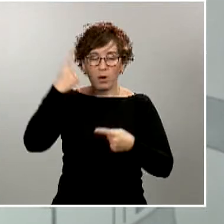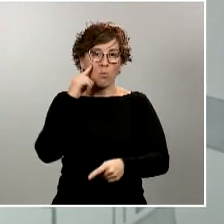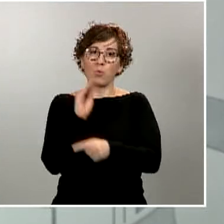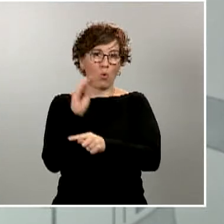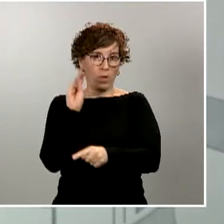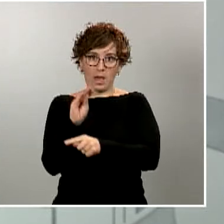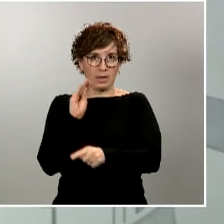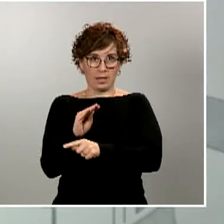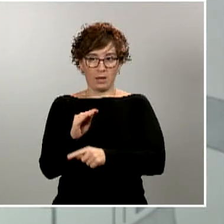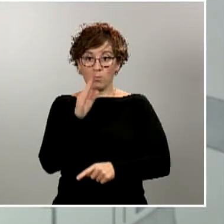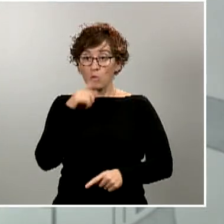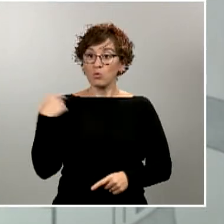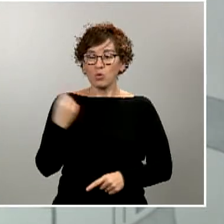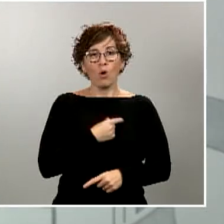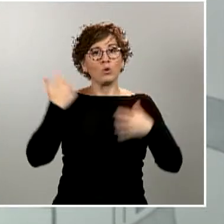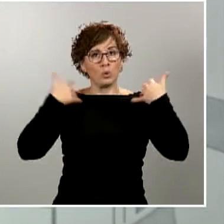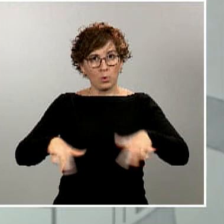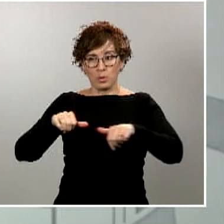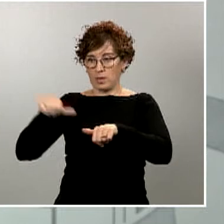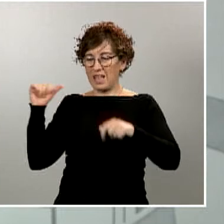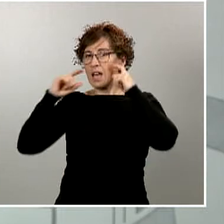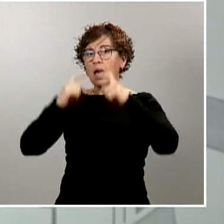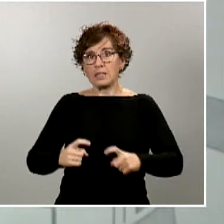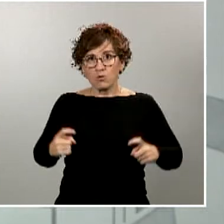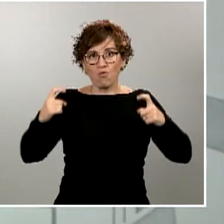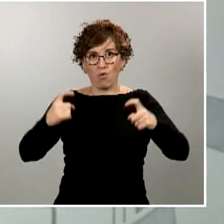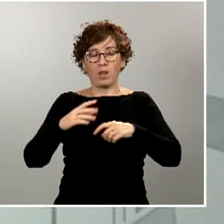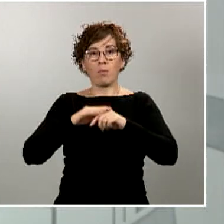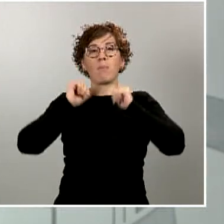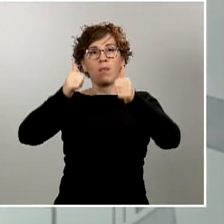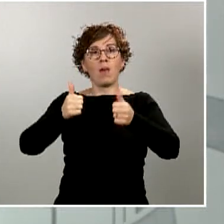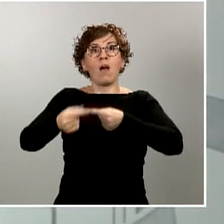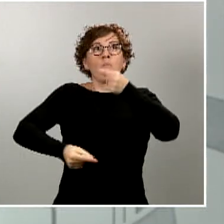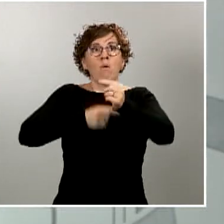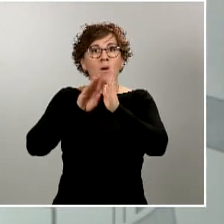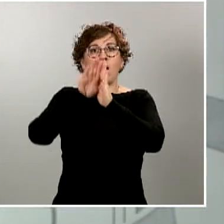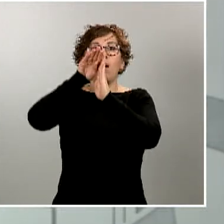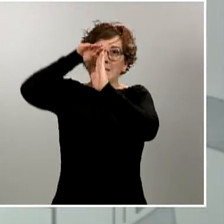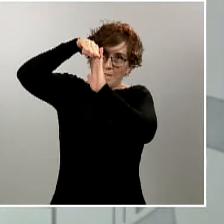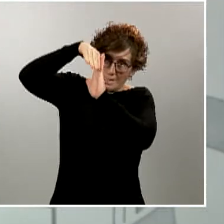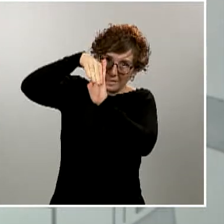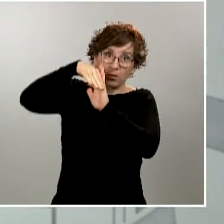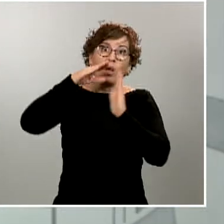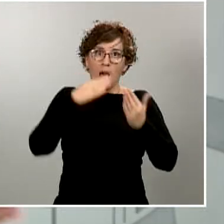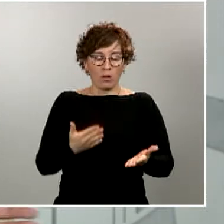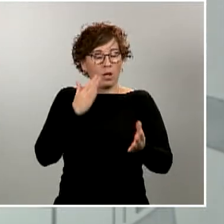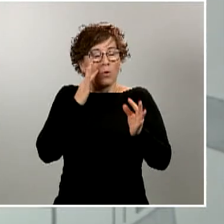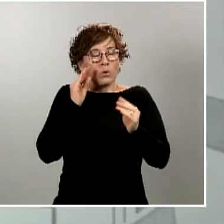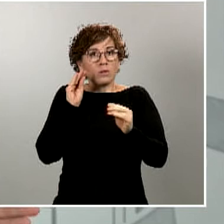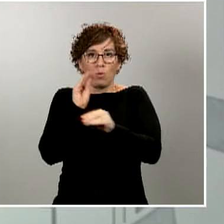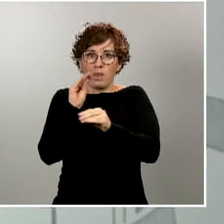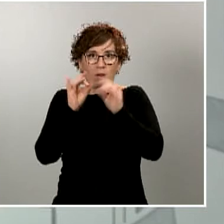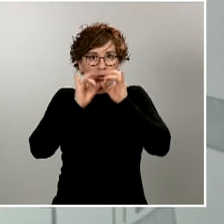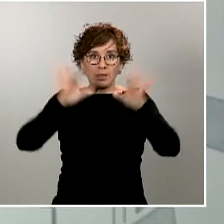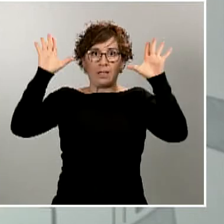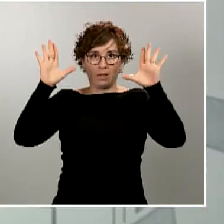enorme esfuerzo para conseguir empezar a doblegar la pandemia y, por tanto, hay que ser muy cuidadoso en esa estrategia, llámenle como quieran,